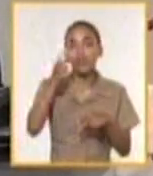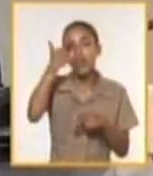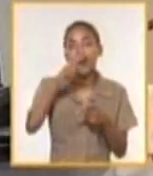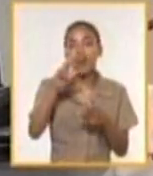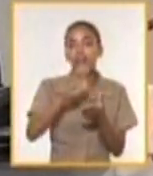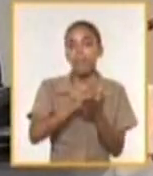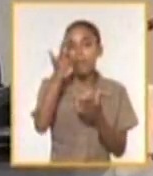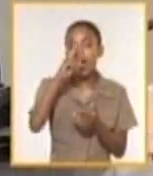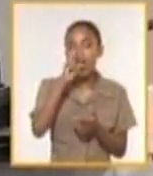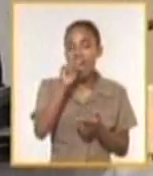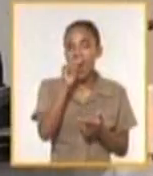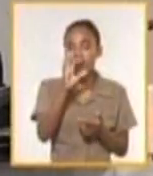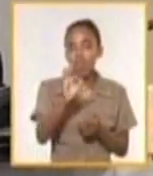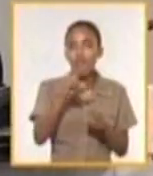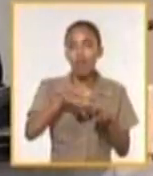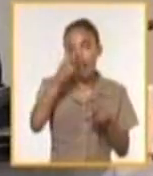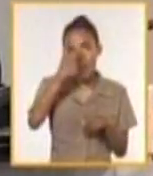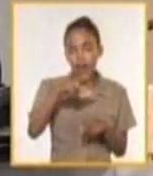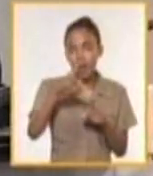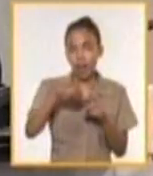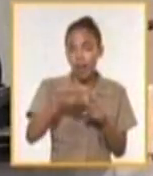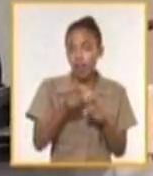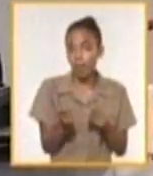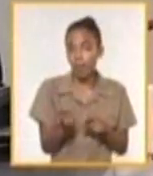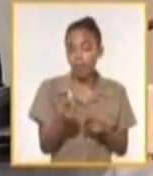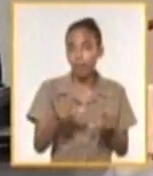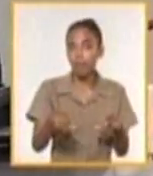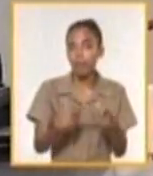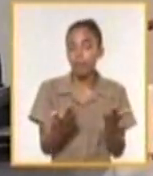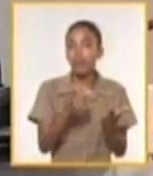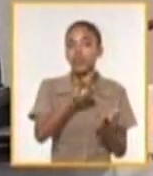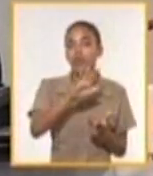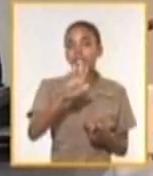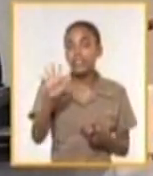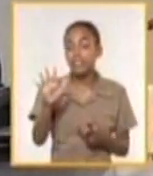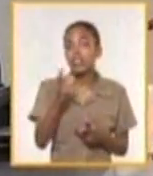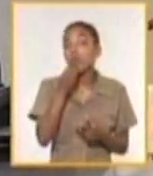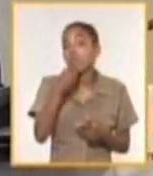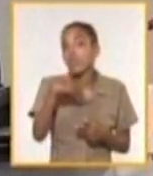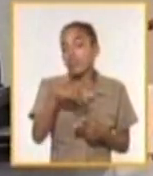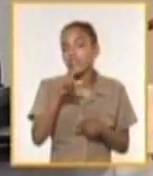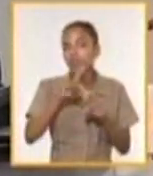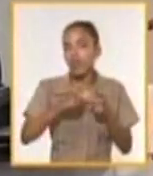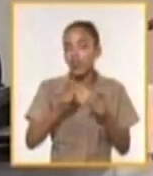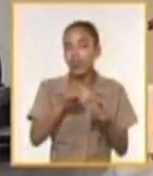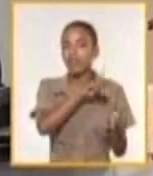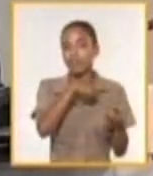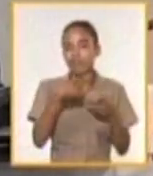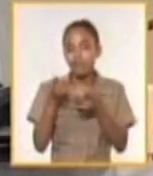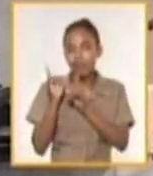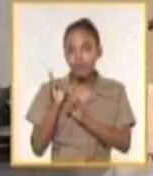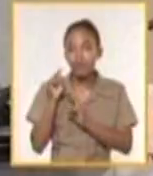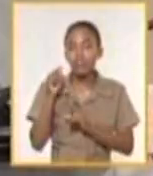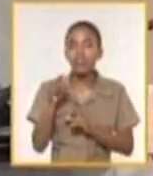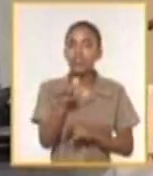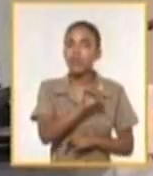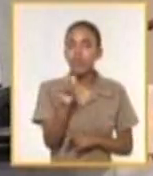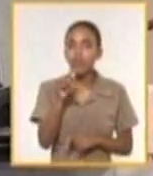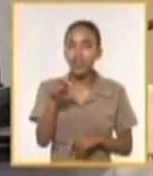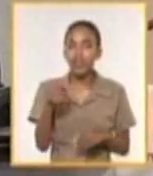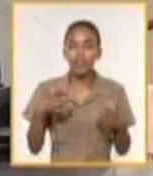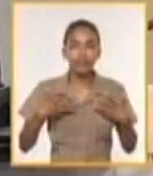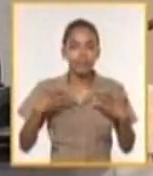cumpliendo 95 años el próximo 13 de junio. A su figura, a su pensamiento, a su impronta